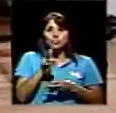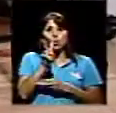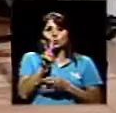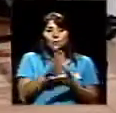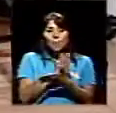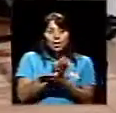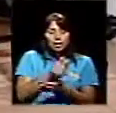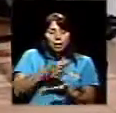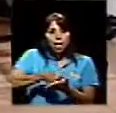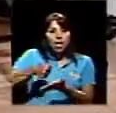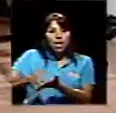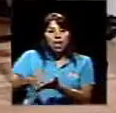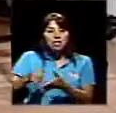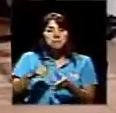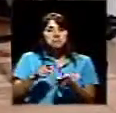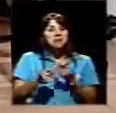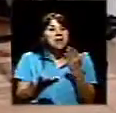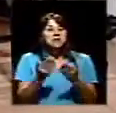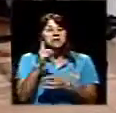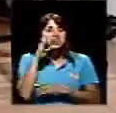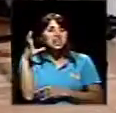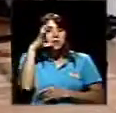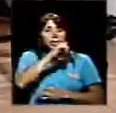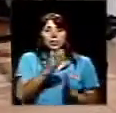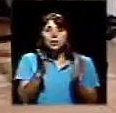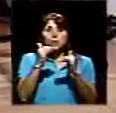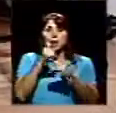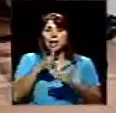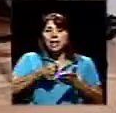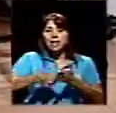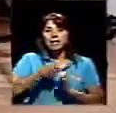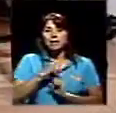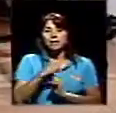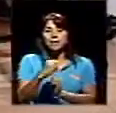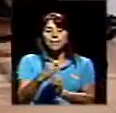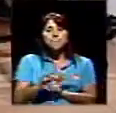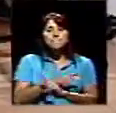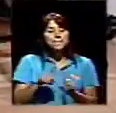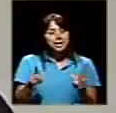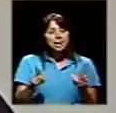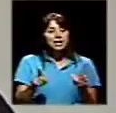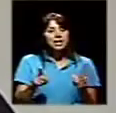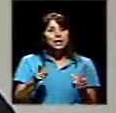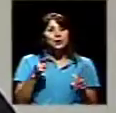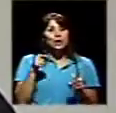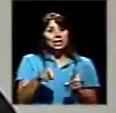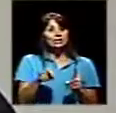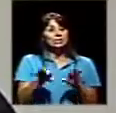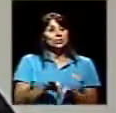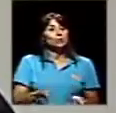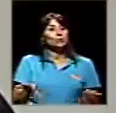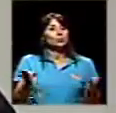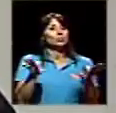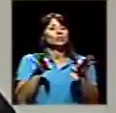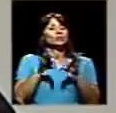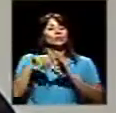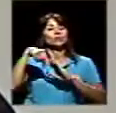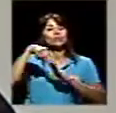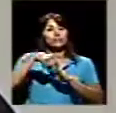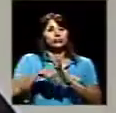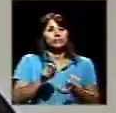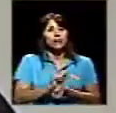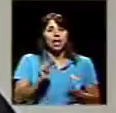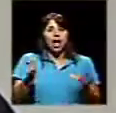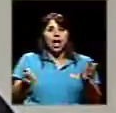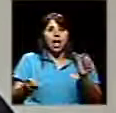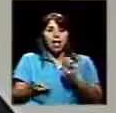significativo, que además me parece que va a dar una línea de que dentro de